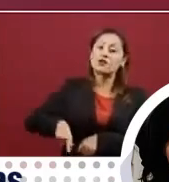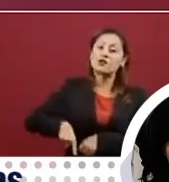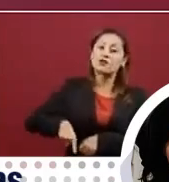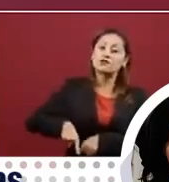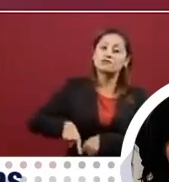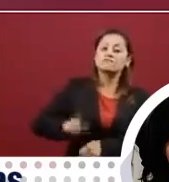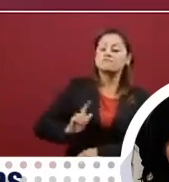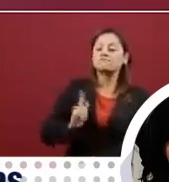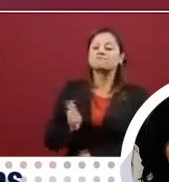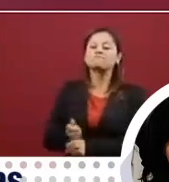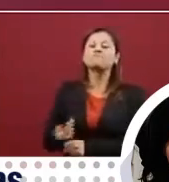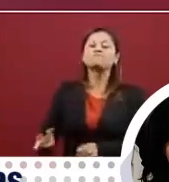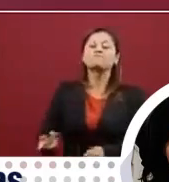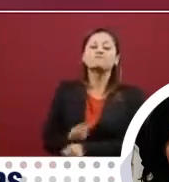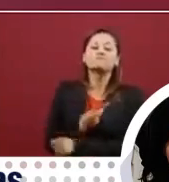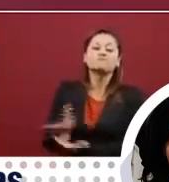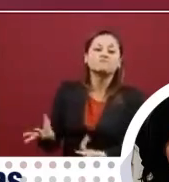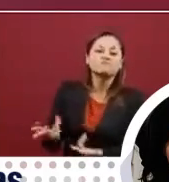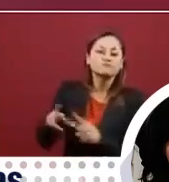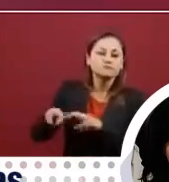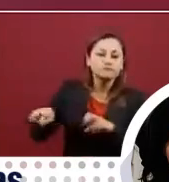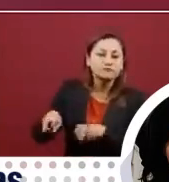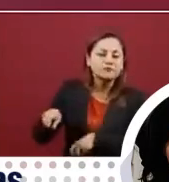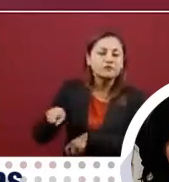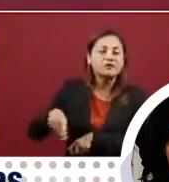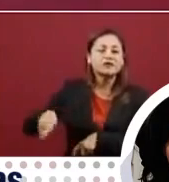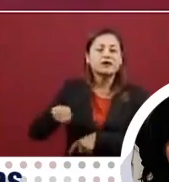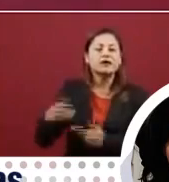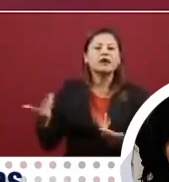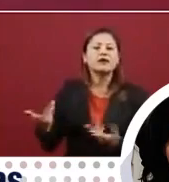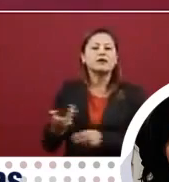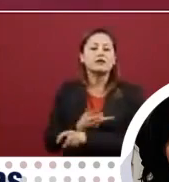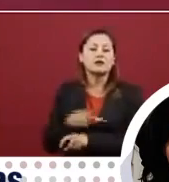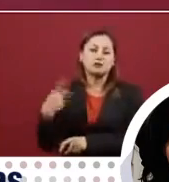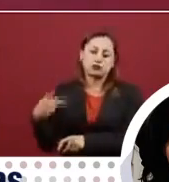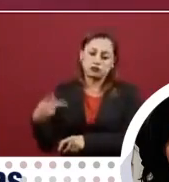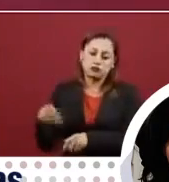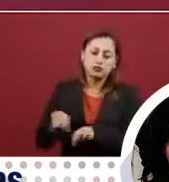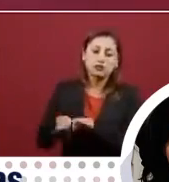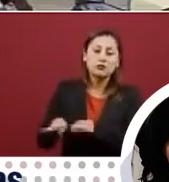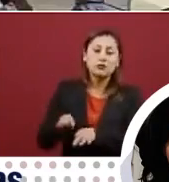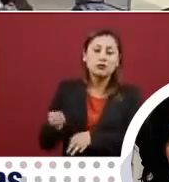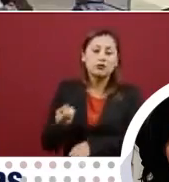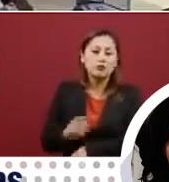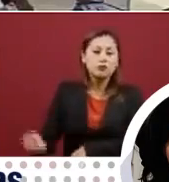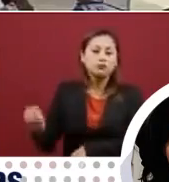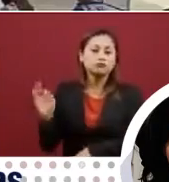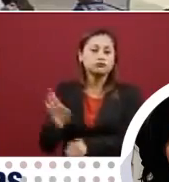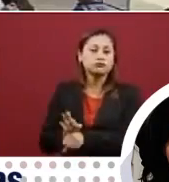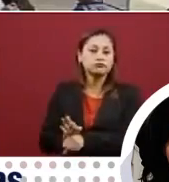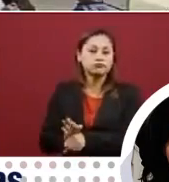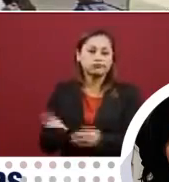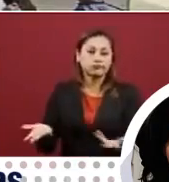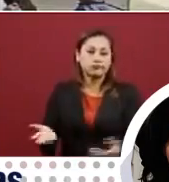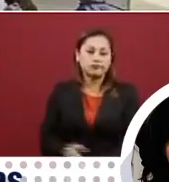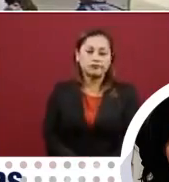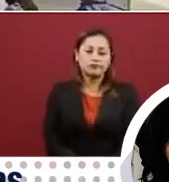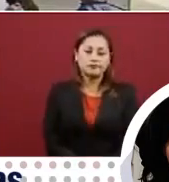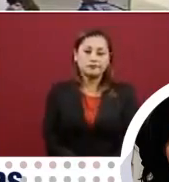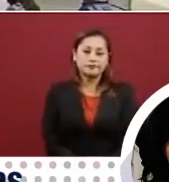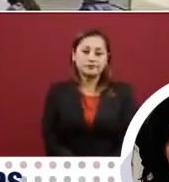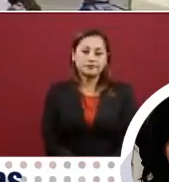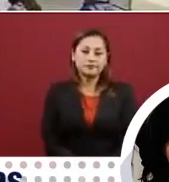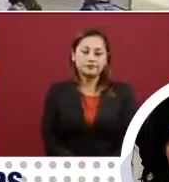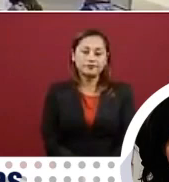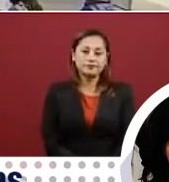podemos seguir hablando, como te digo, de fortalecer las medidas de protección, etcétera. Pero mientras no se atienda, no